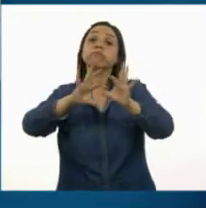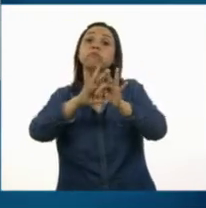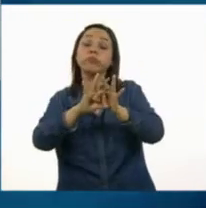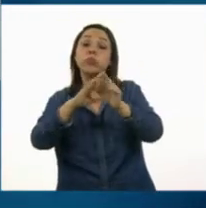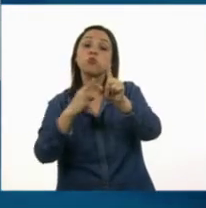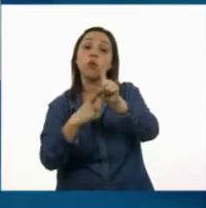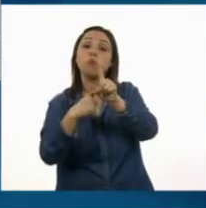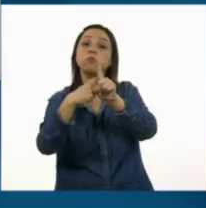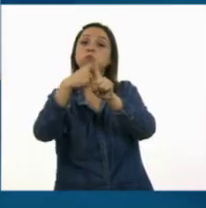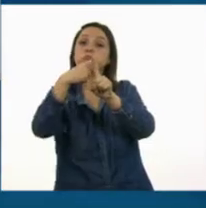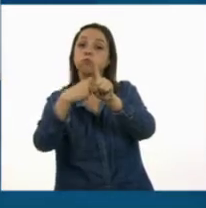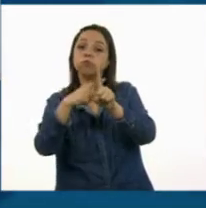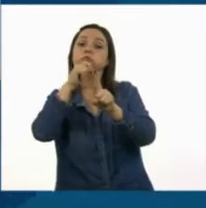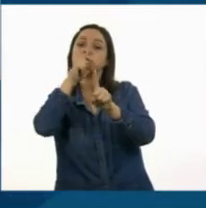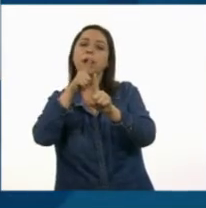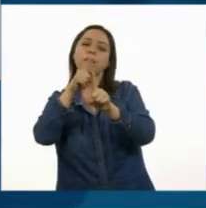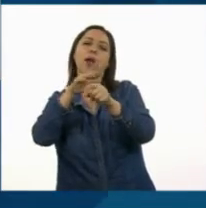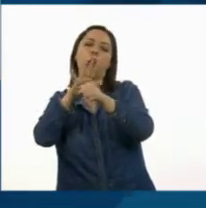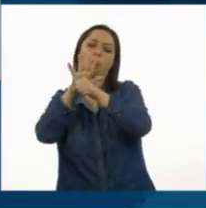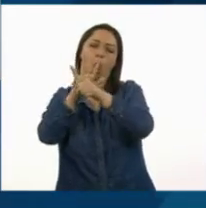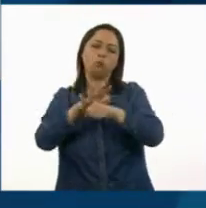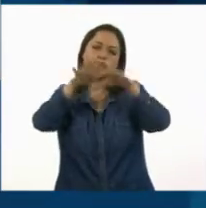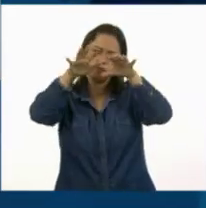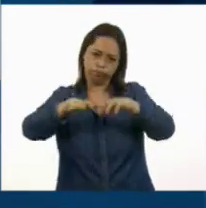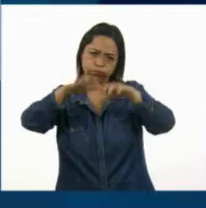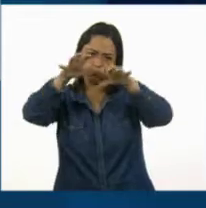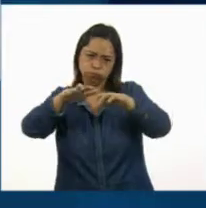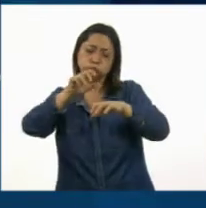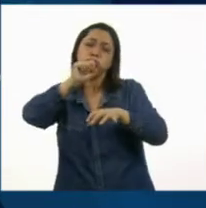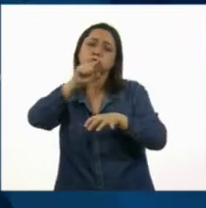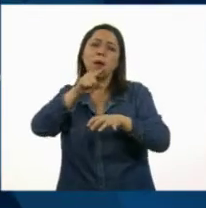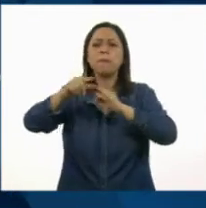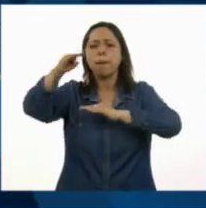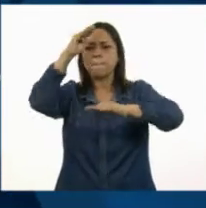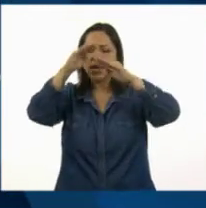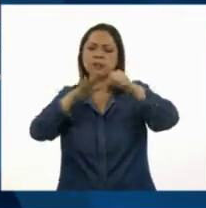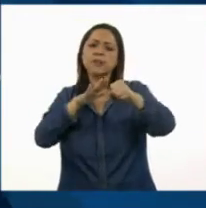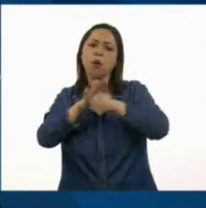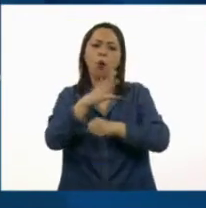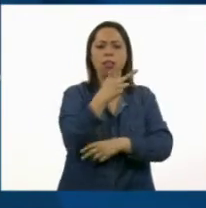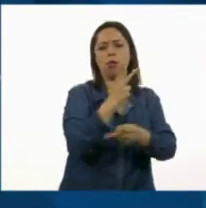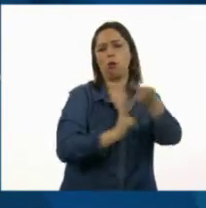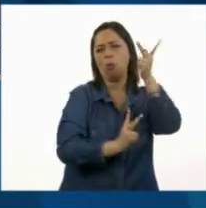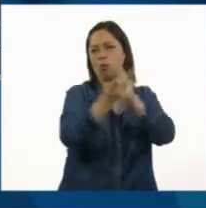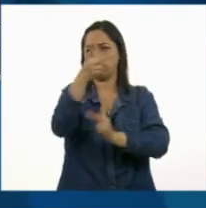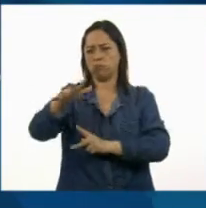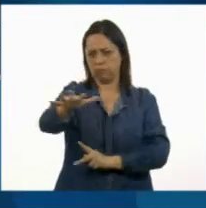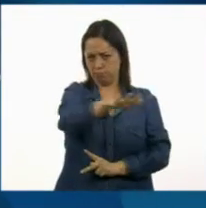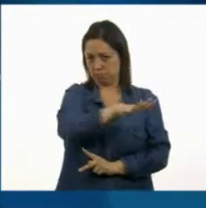la precipitación media, además de considerar el tipo de vegetación. Veamos la siguiente cápsula.